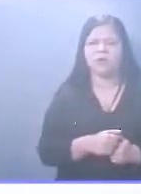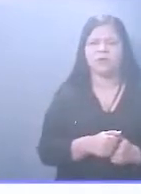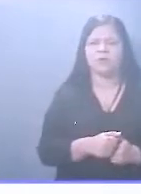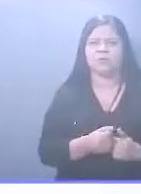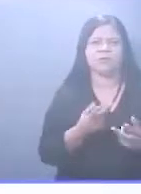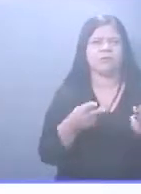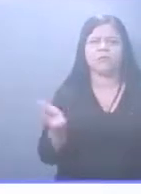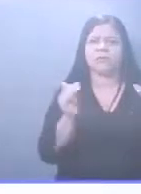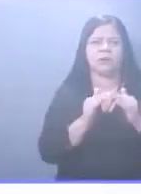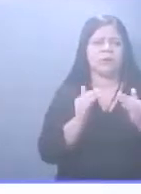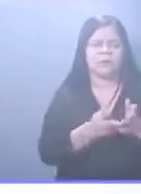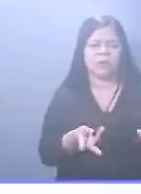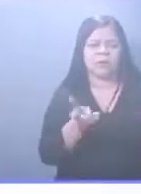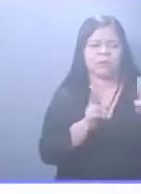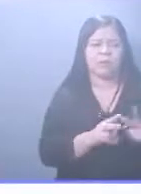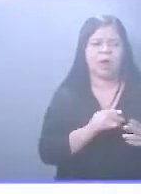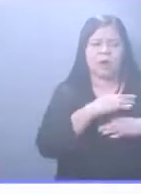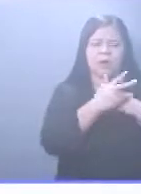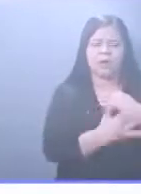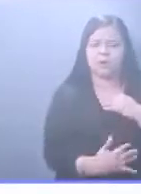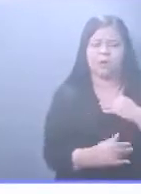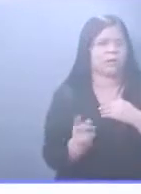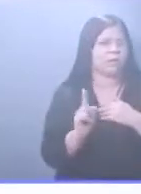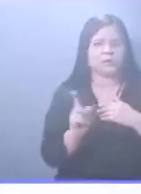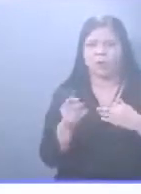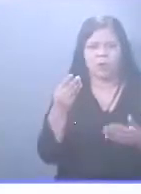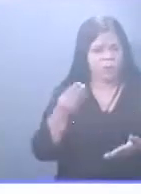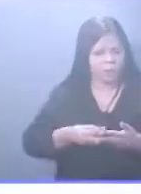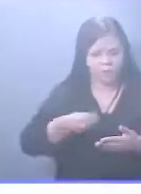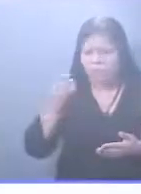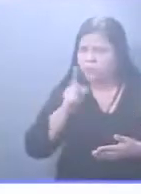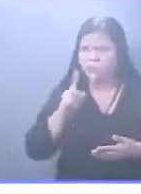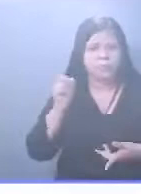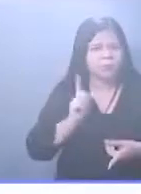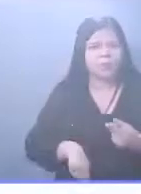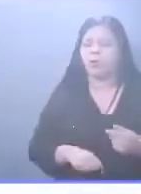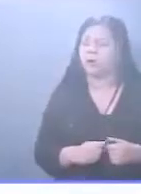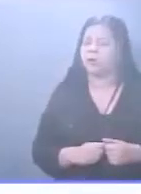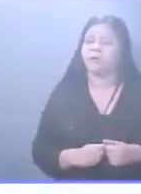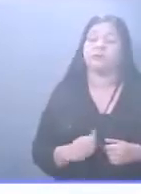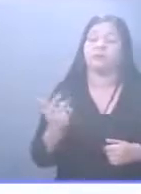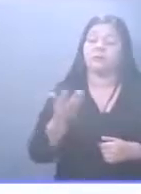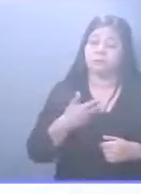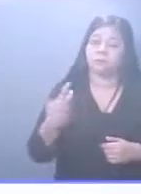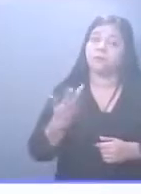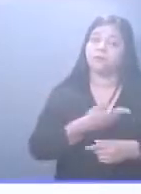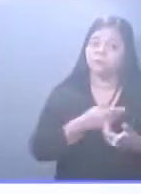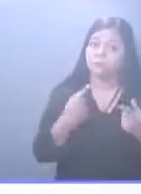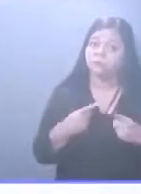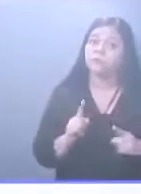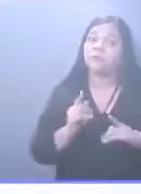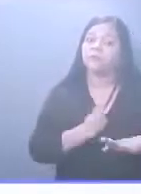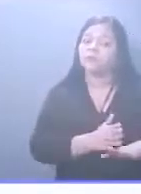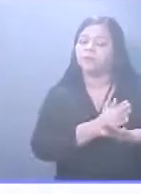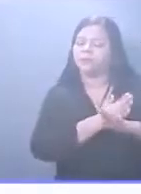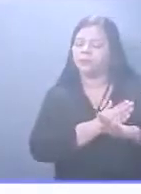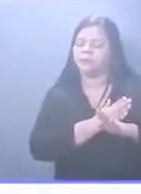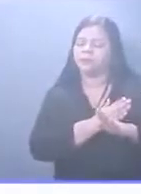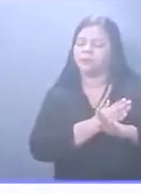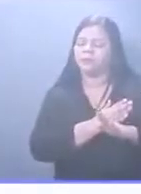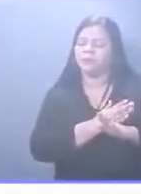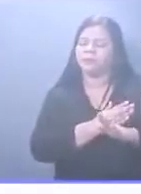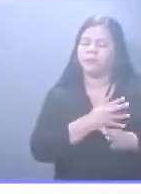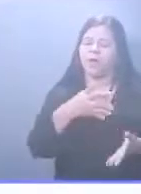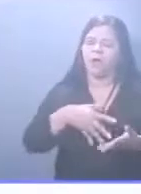salvadoreño. Ese precio es demasiado caro. Nosotros vamos a defender